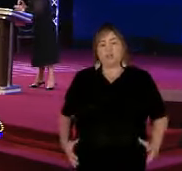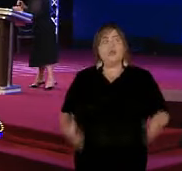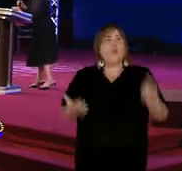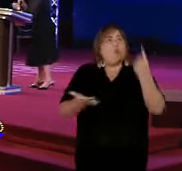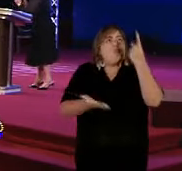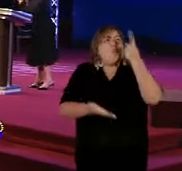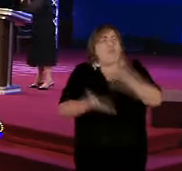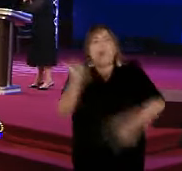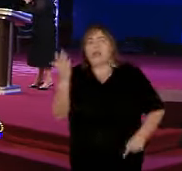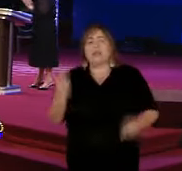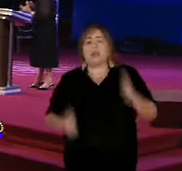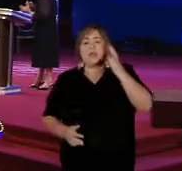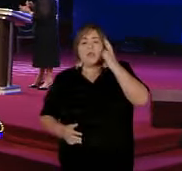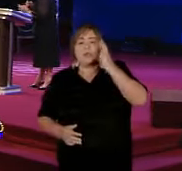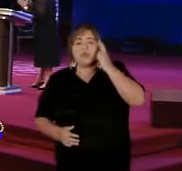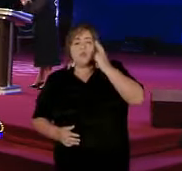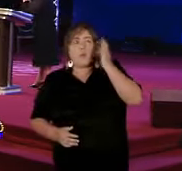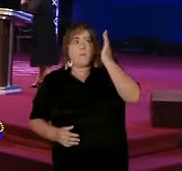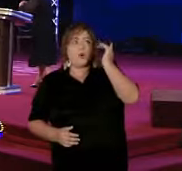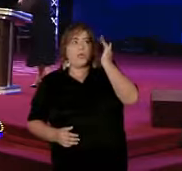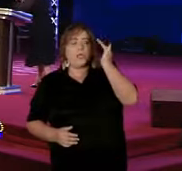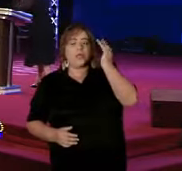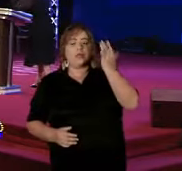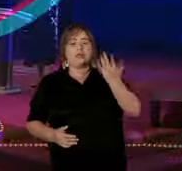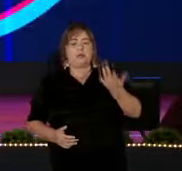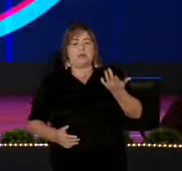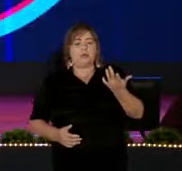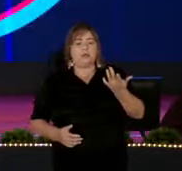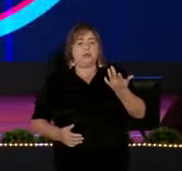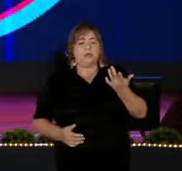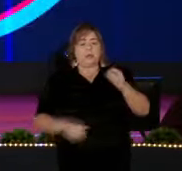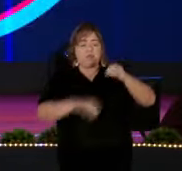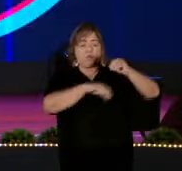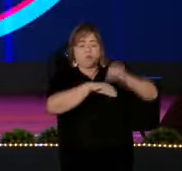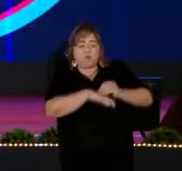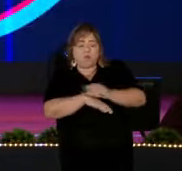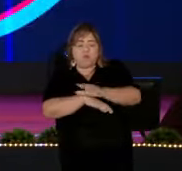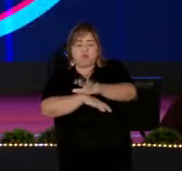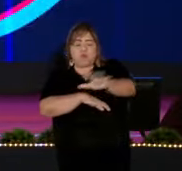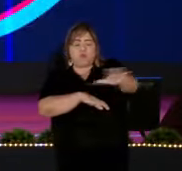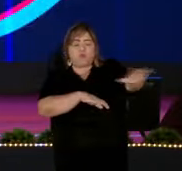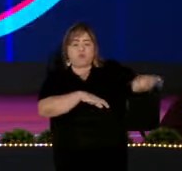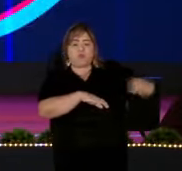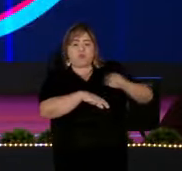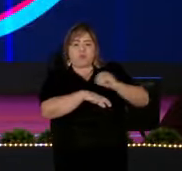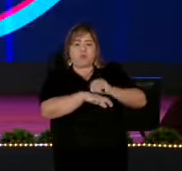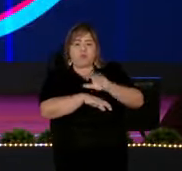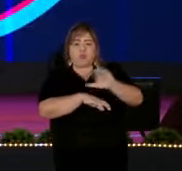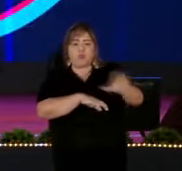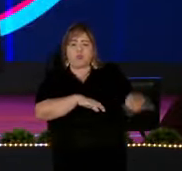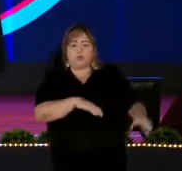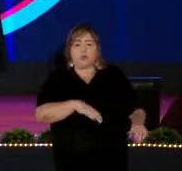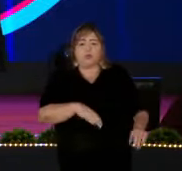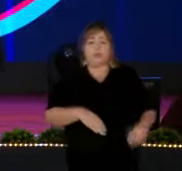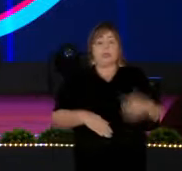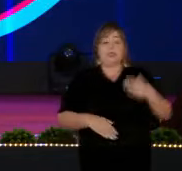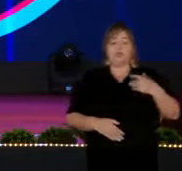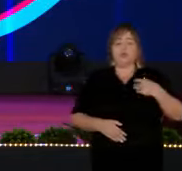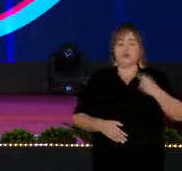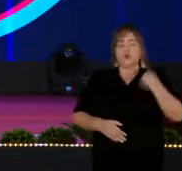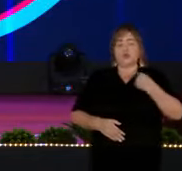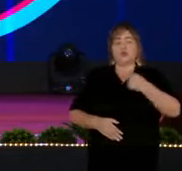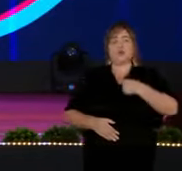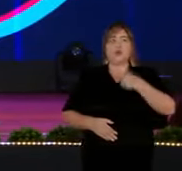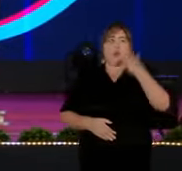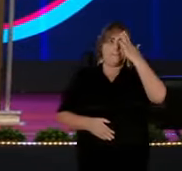razón por la cual hay este consejo y esta exhortación, la cual debemos obedecer, es